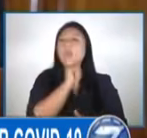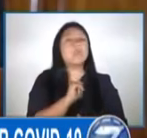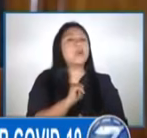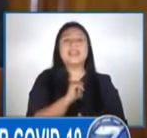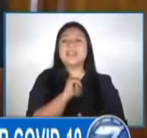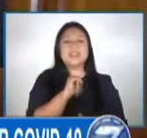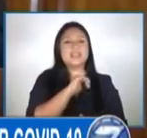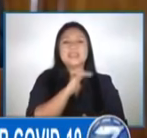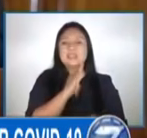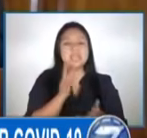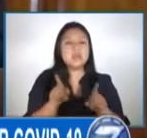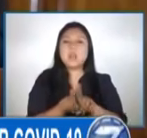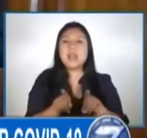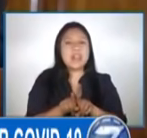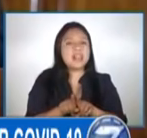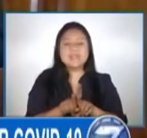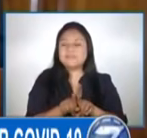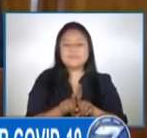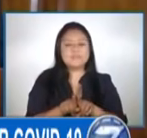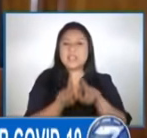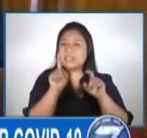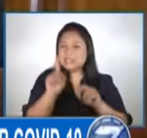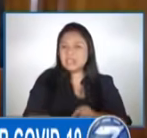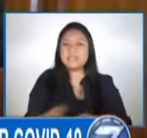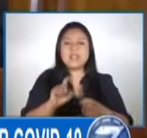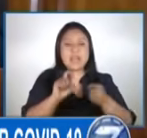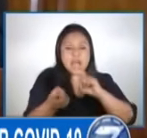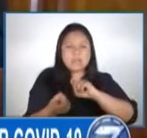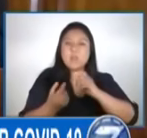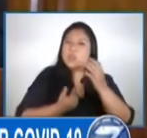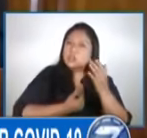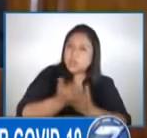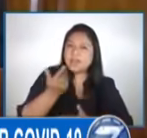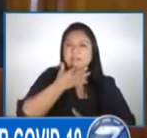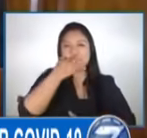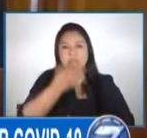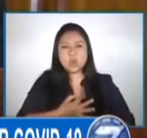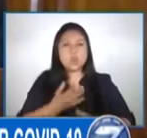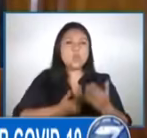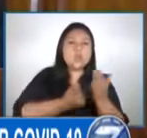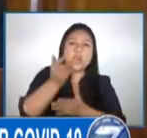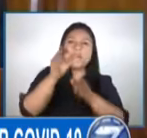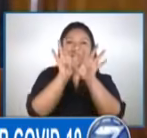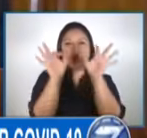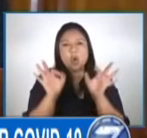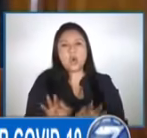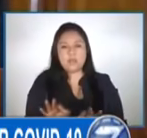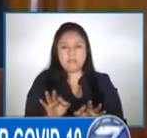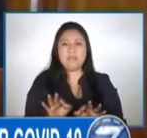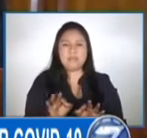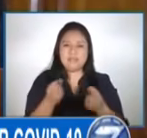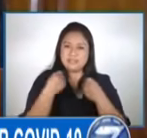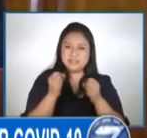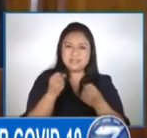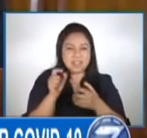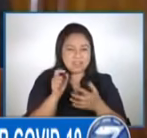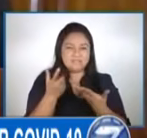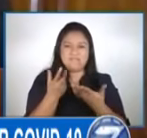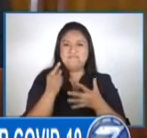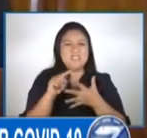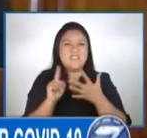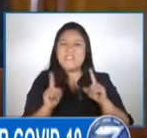ser igual. Debemos adaptarnos a una nueva realidad, a una nueva forma de hacer las cosas. Hemos visto con